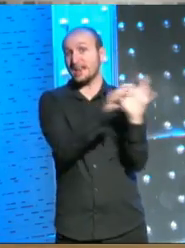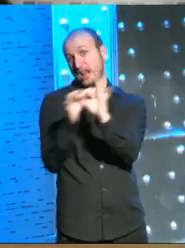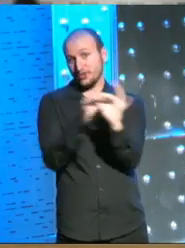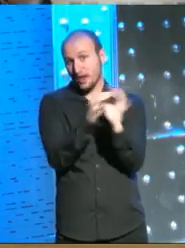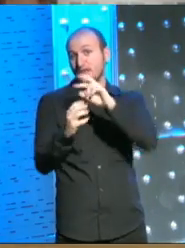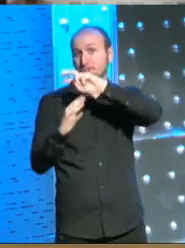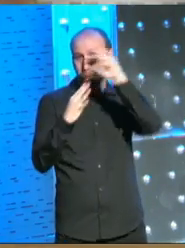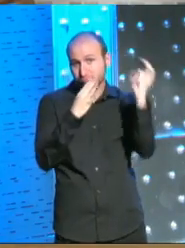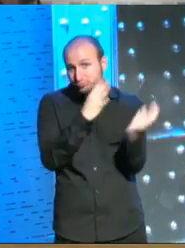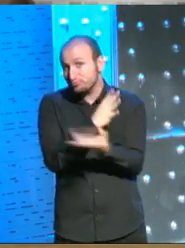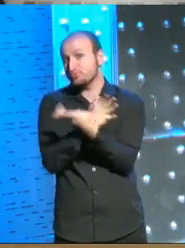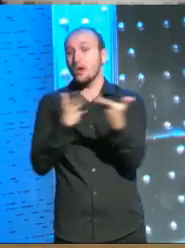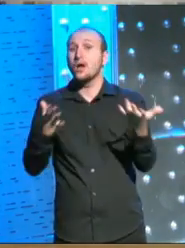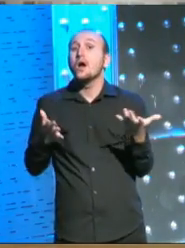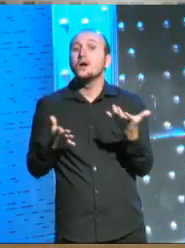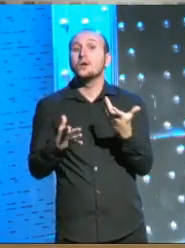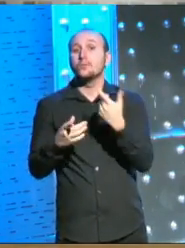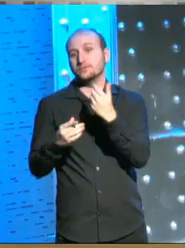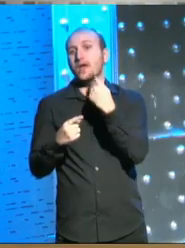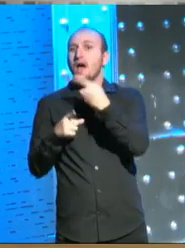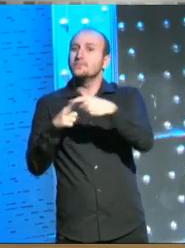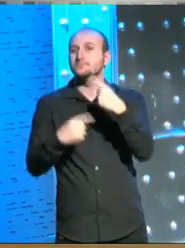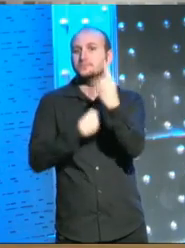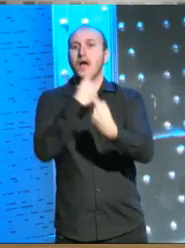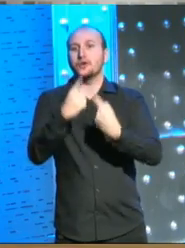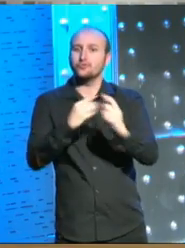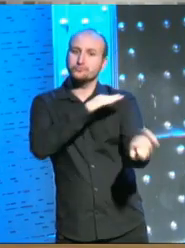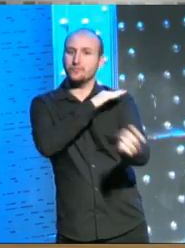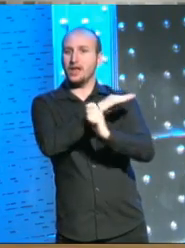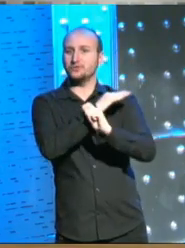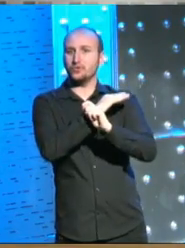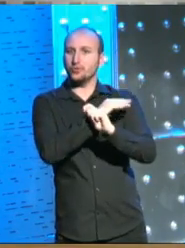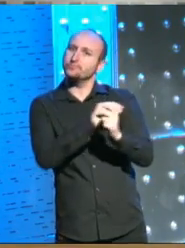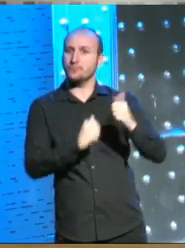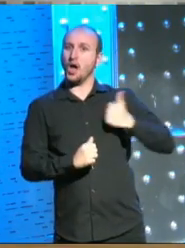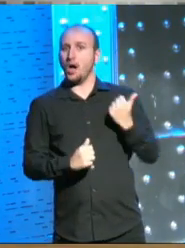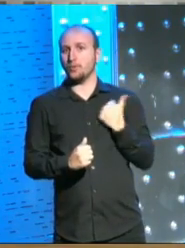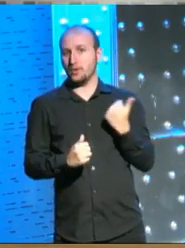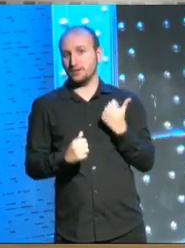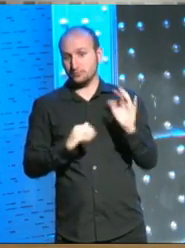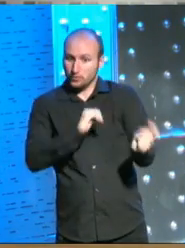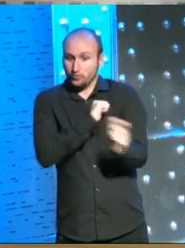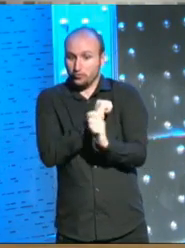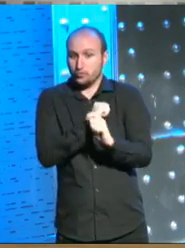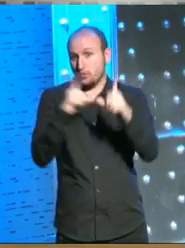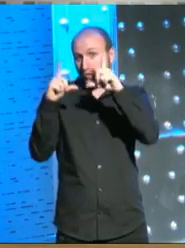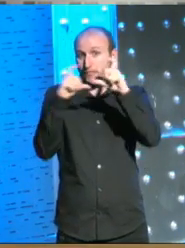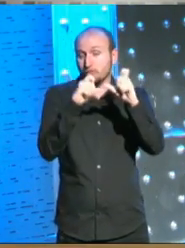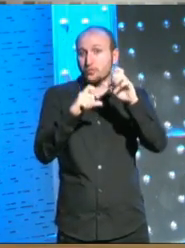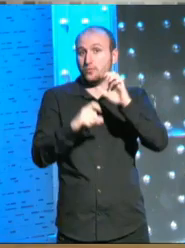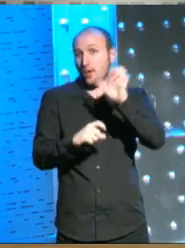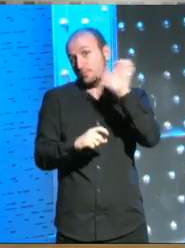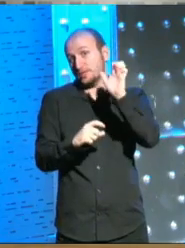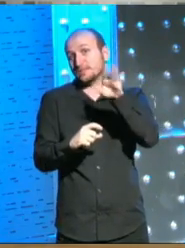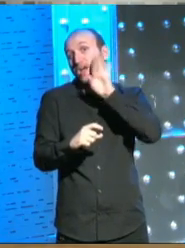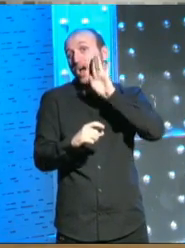algunos vivillos que se ganan la vida con el truco, digo truco porque es truco, de la foto espiritista, ¿no? Pero